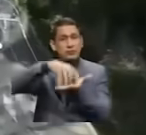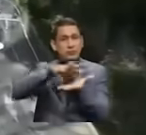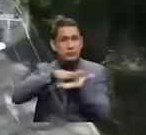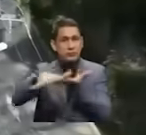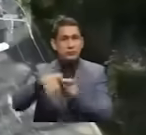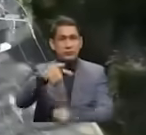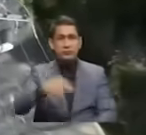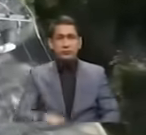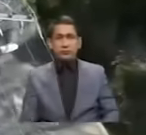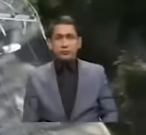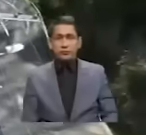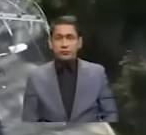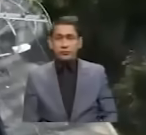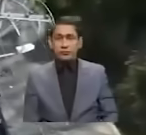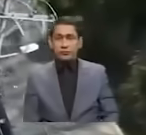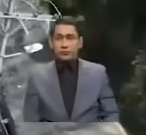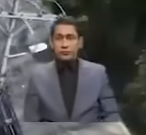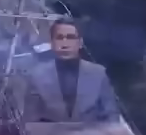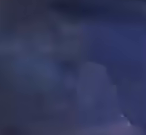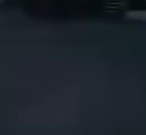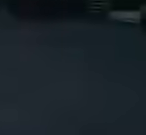TC Televisión.